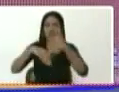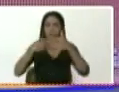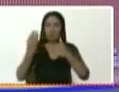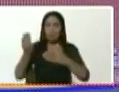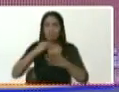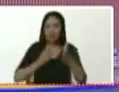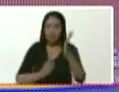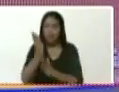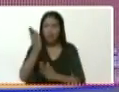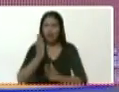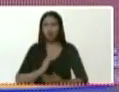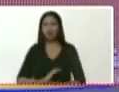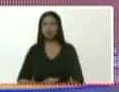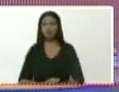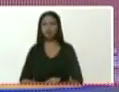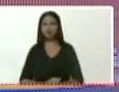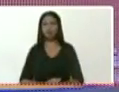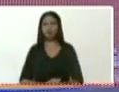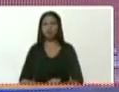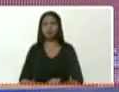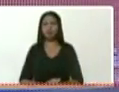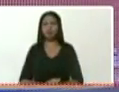más leal.